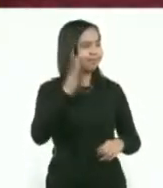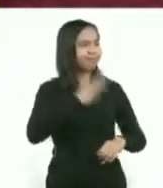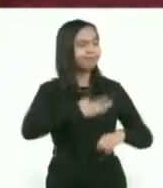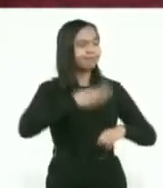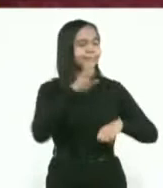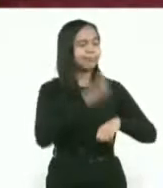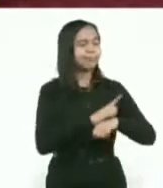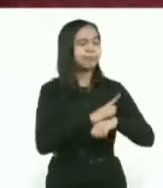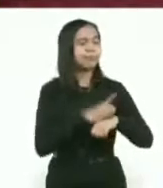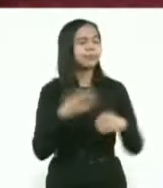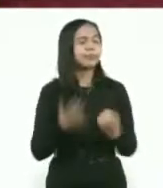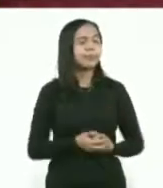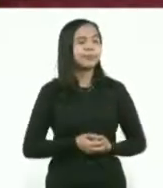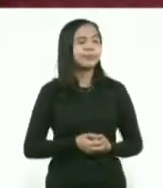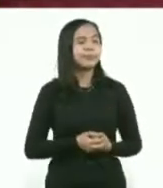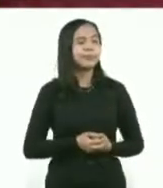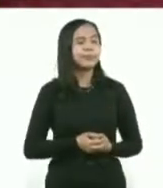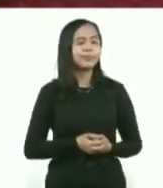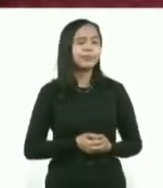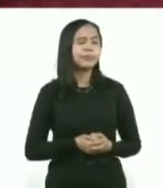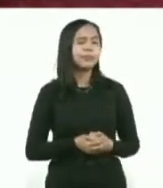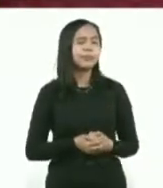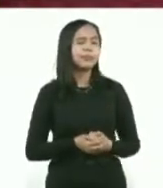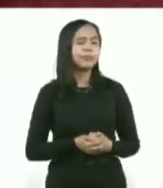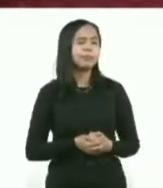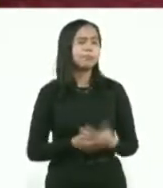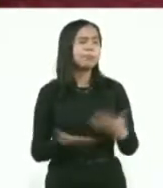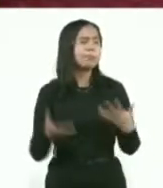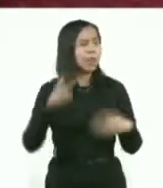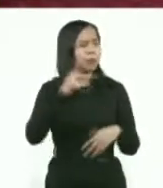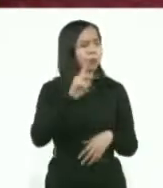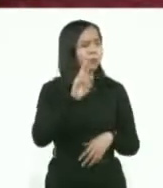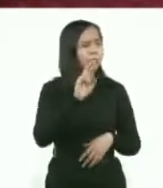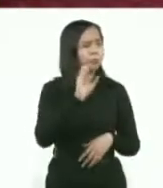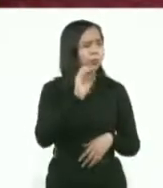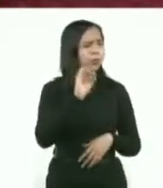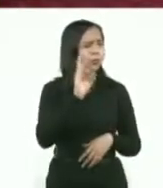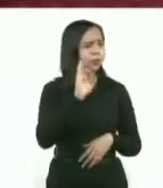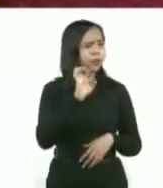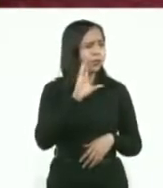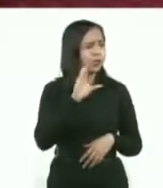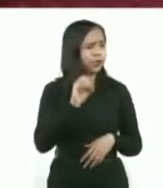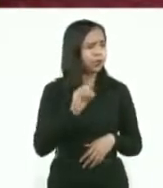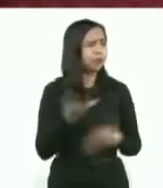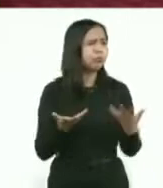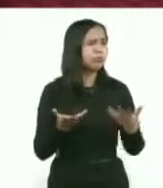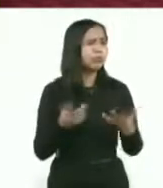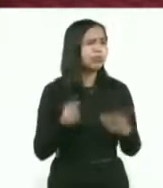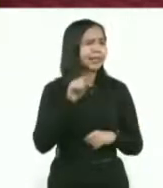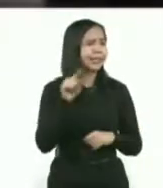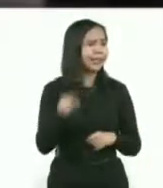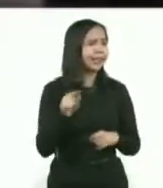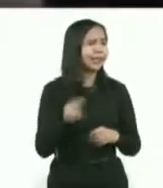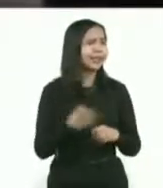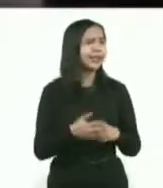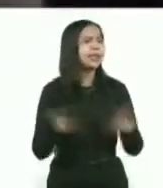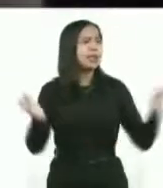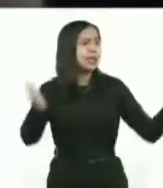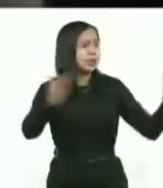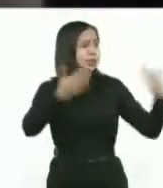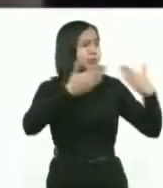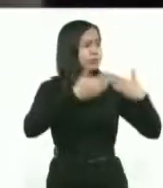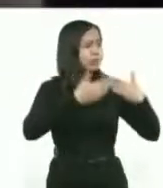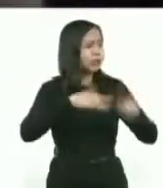Hola, ¿qué tal? Buenos días. ¿Qué es lo que lleva a la Profeco con relación al tema de las gasolinas a aplicar